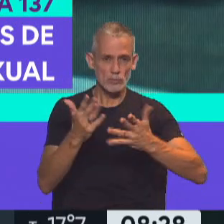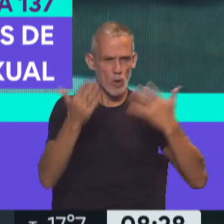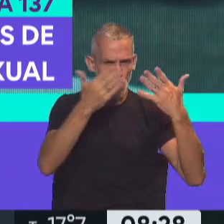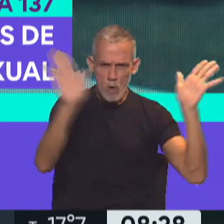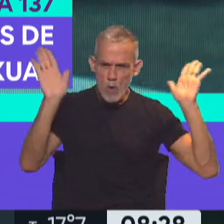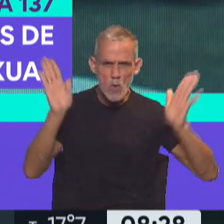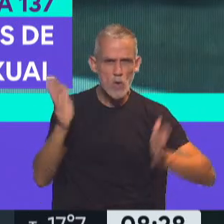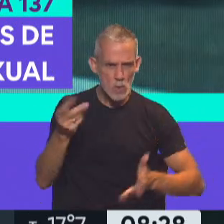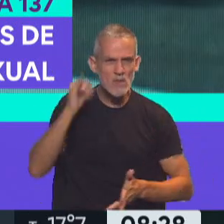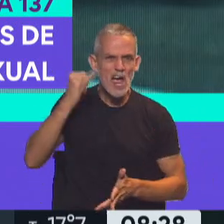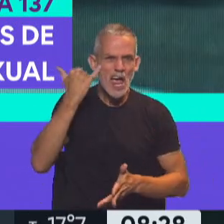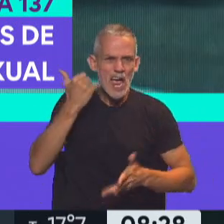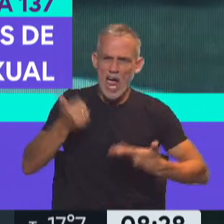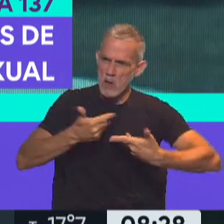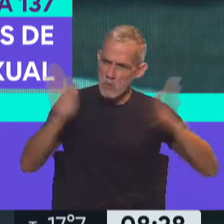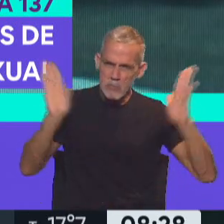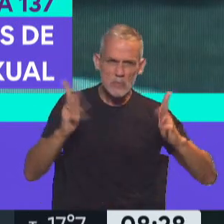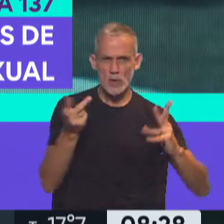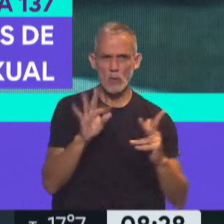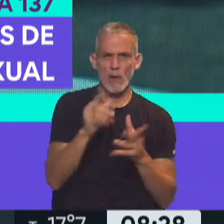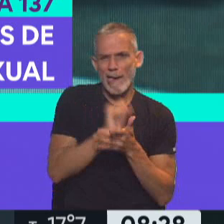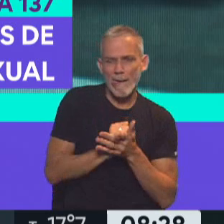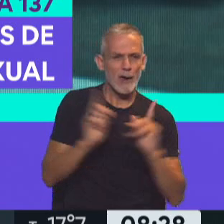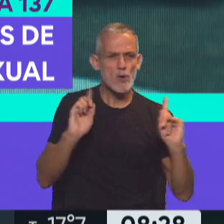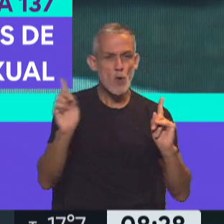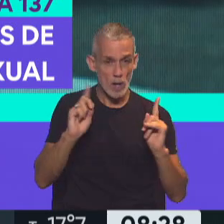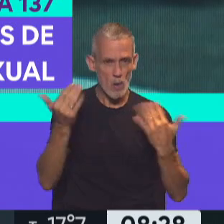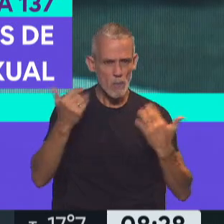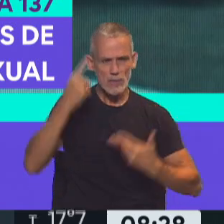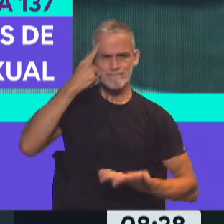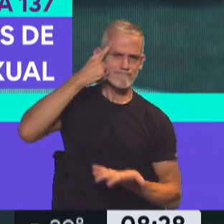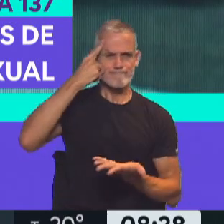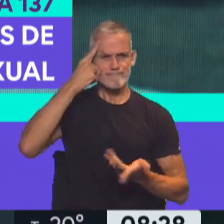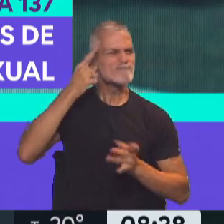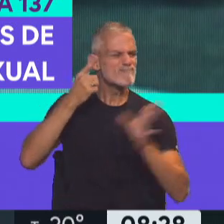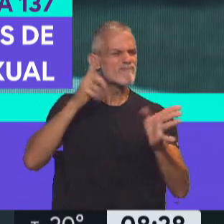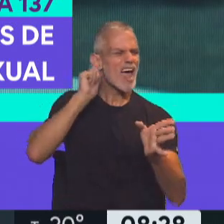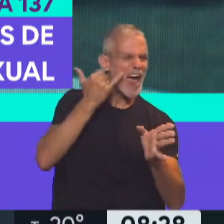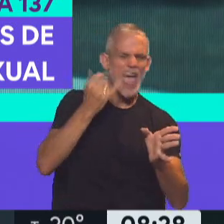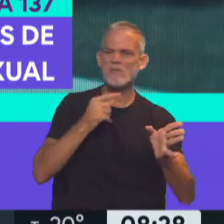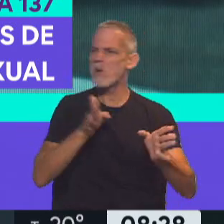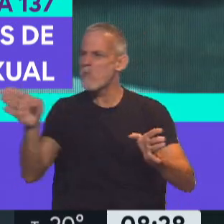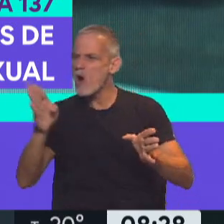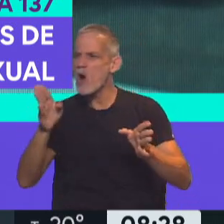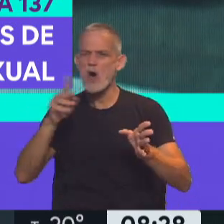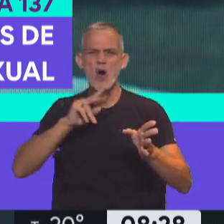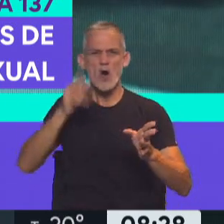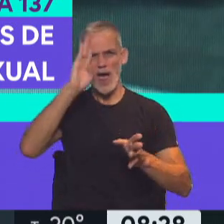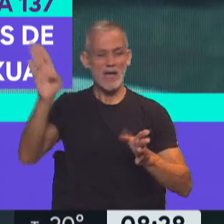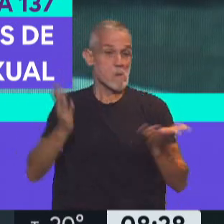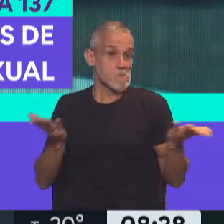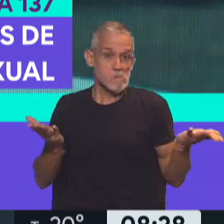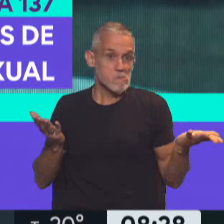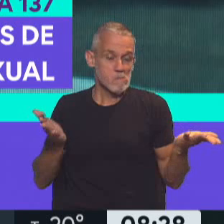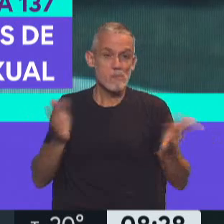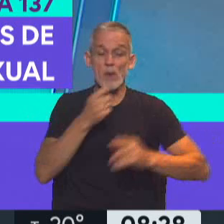apertura, afortunadamente, en este sentido, donde la gente puede decidir su identidad y su elección sexual y demás, hay determinados nichos